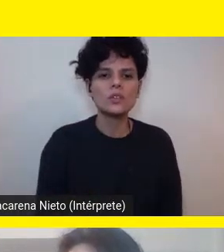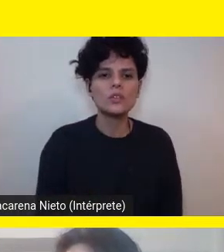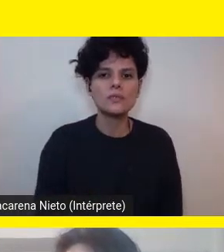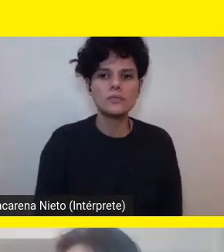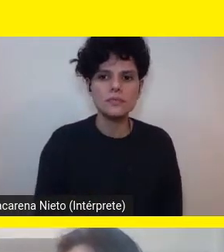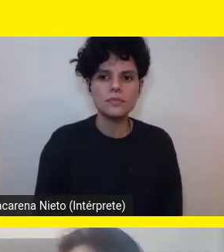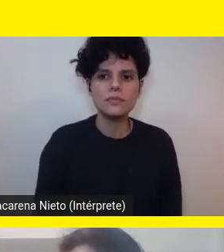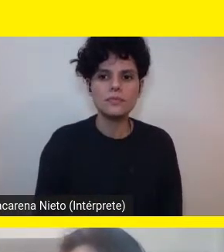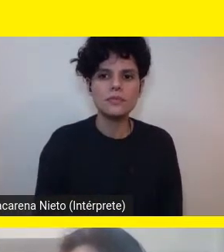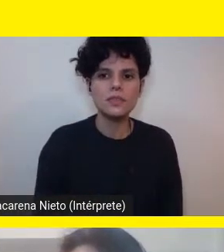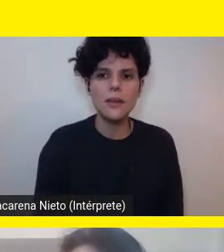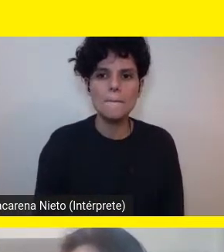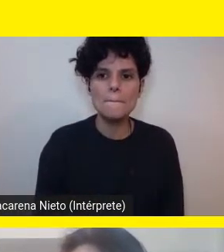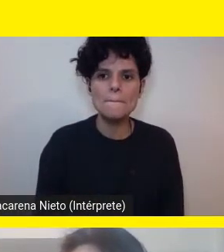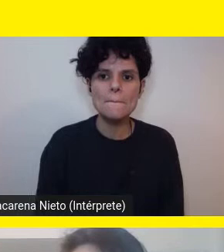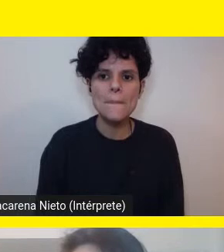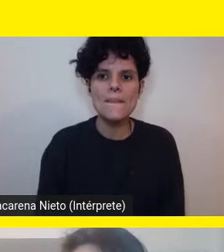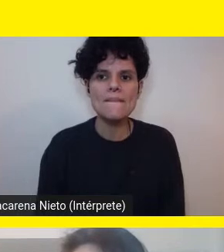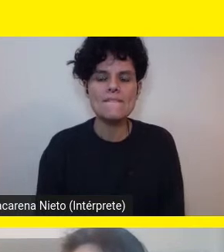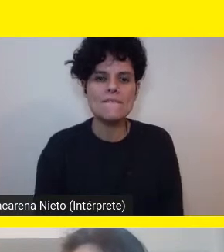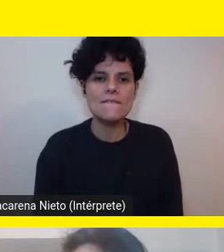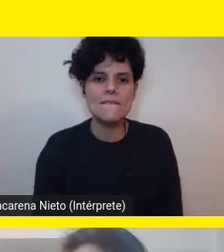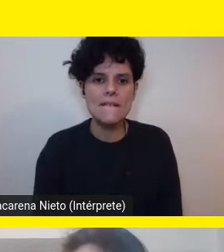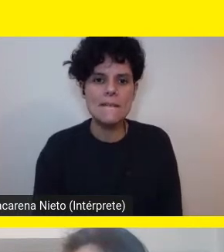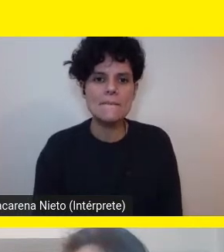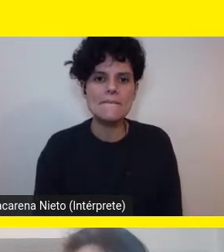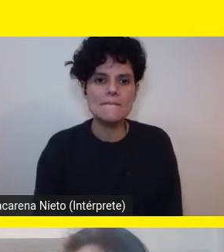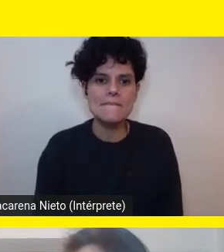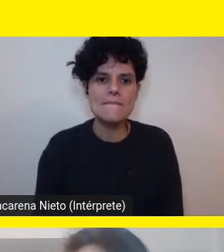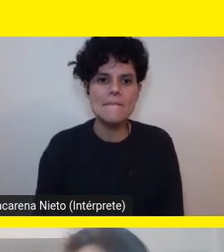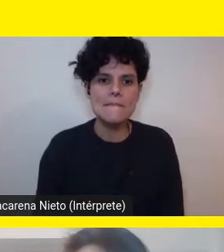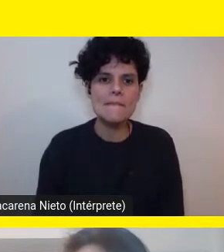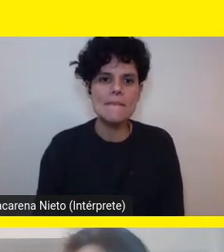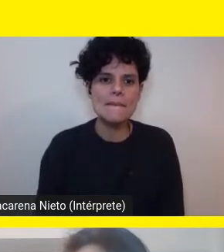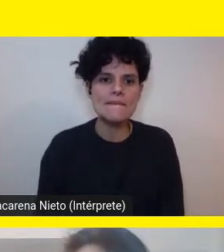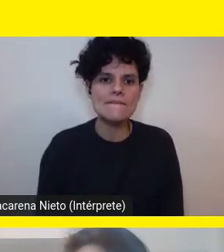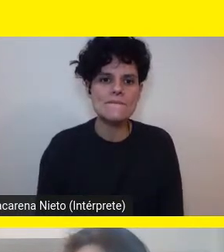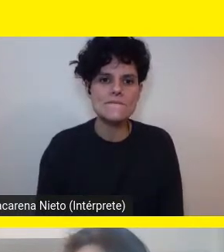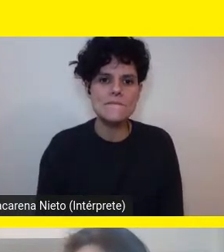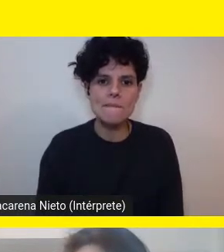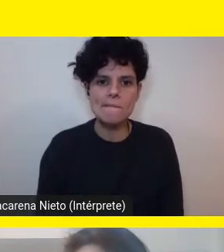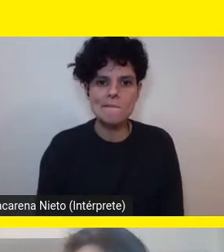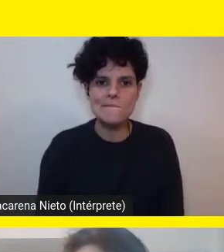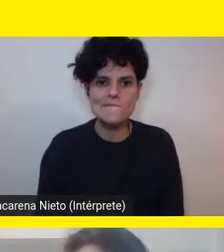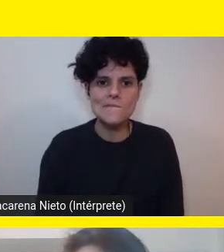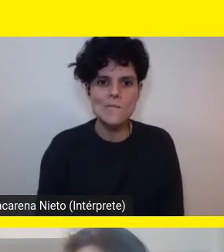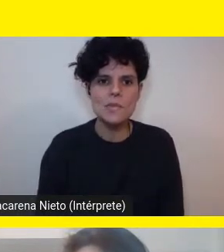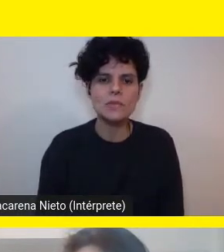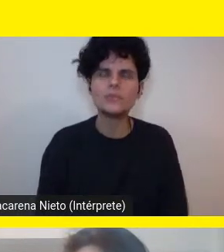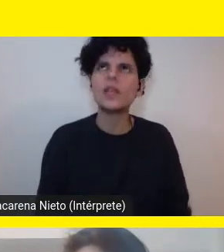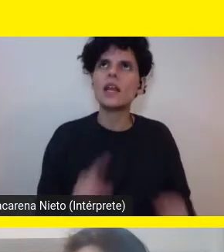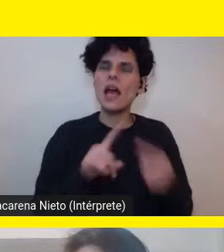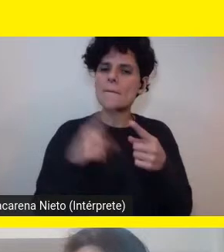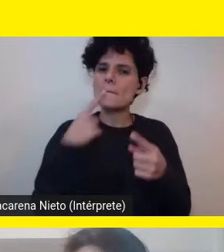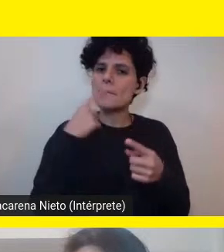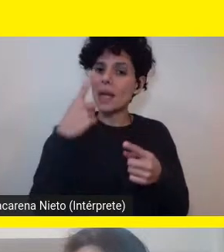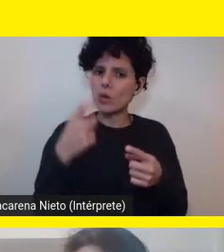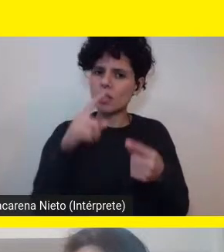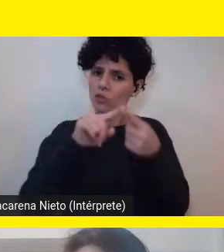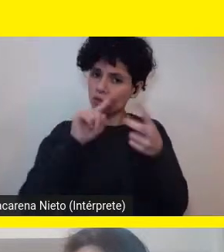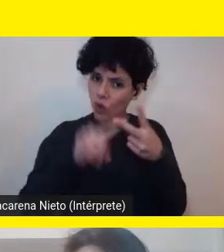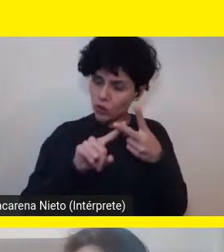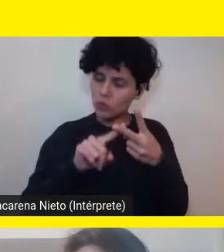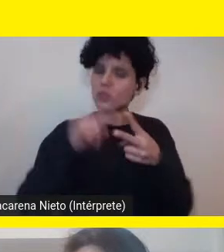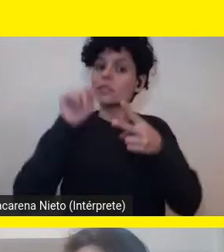Bueno, bien. En relación a la primera pregunta, Alejandra, yo quisiera comentar lo siguiente. Efectivamente,